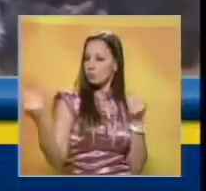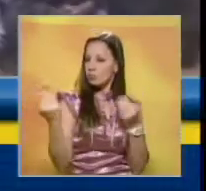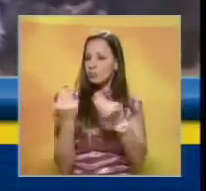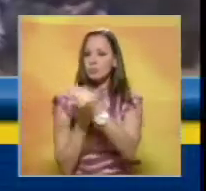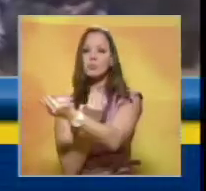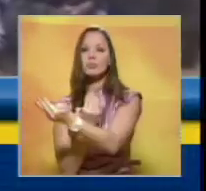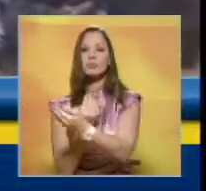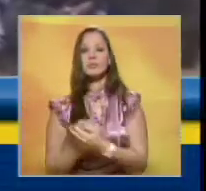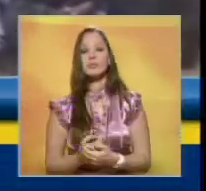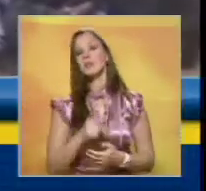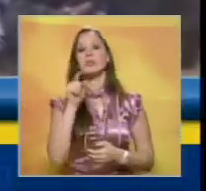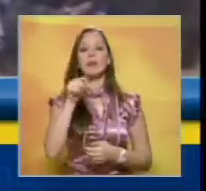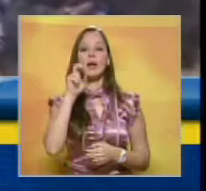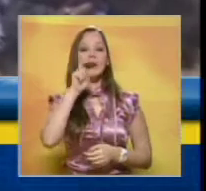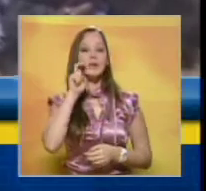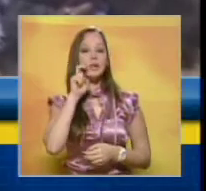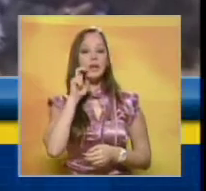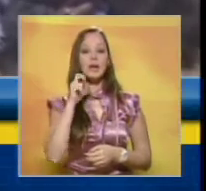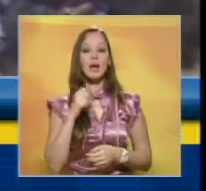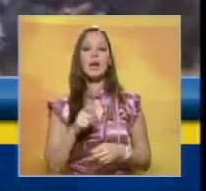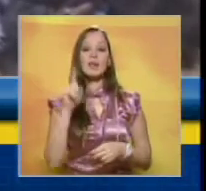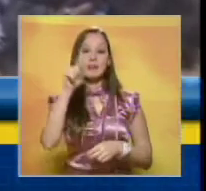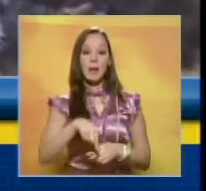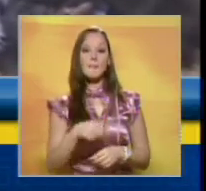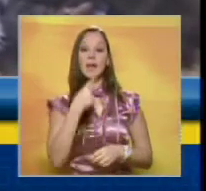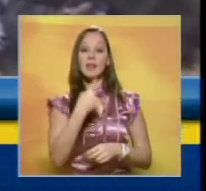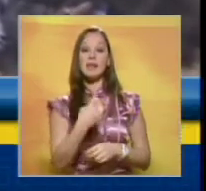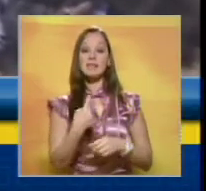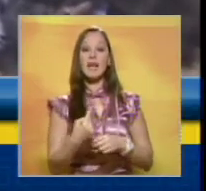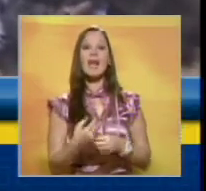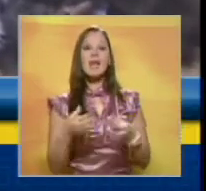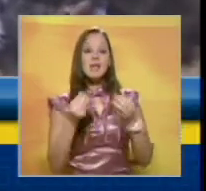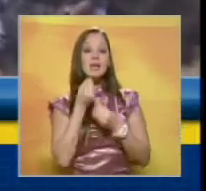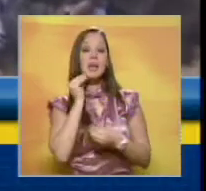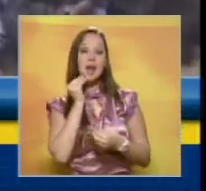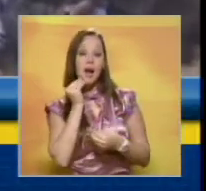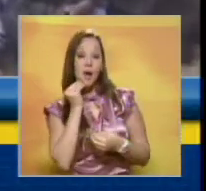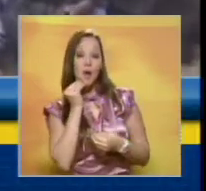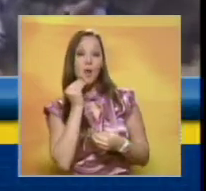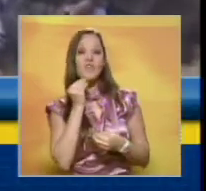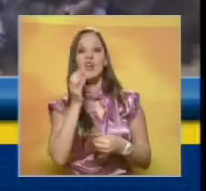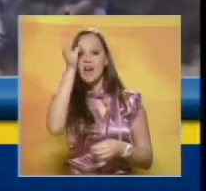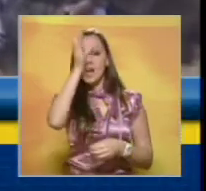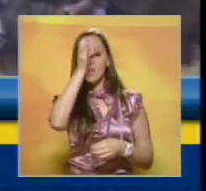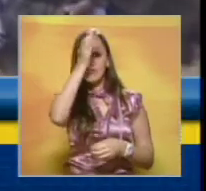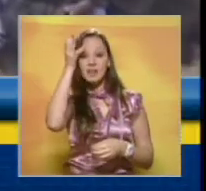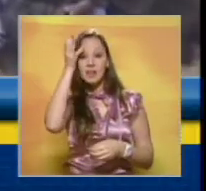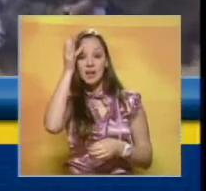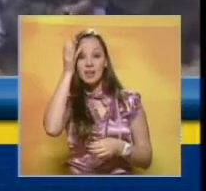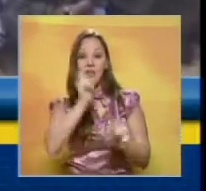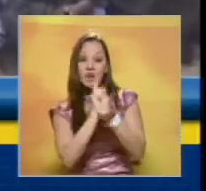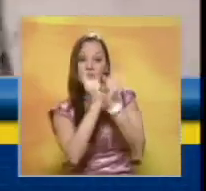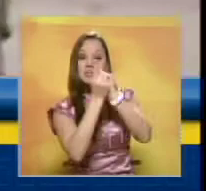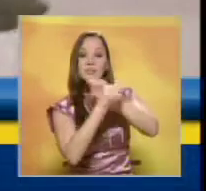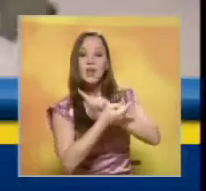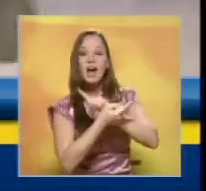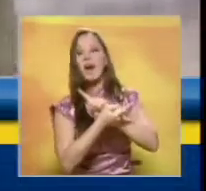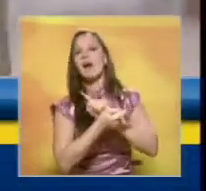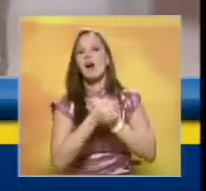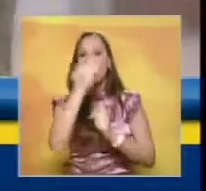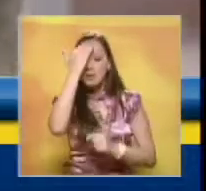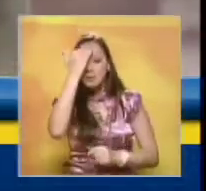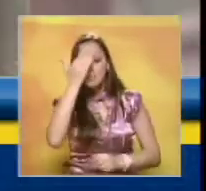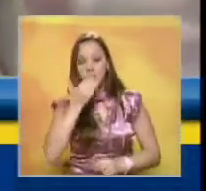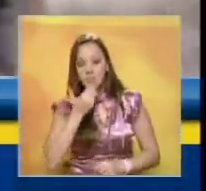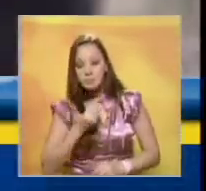fuerzas de seguridad nigerianas. Además, señaló que las adolescentes, en su mayoría cristianas, fueron convertidas al Islam.